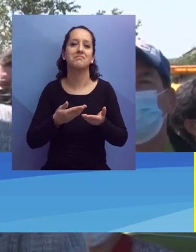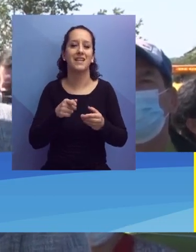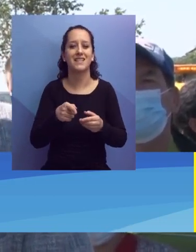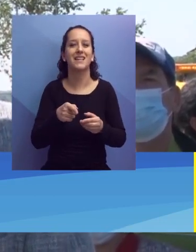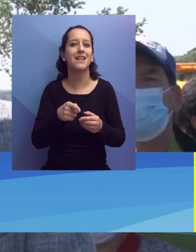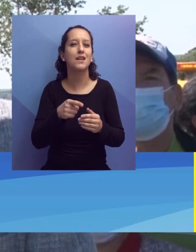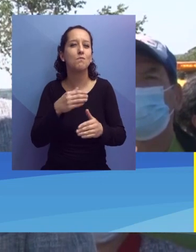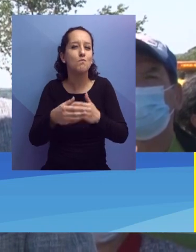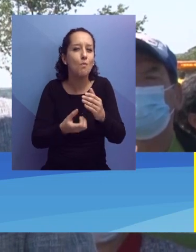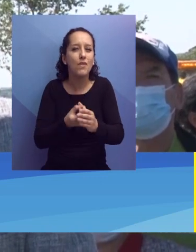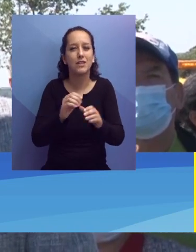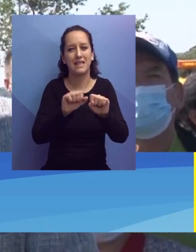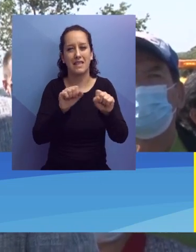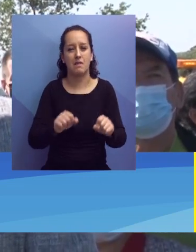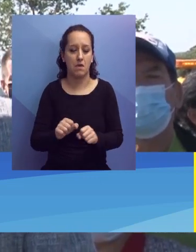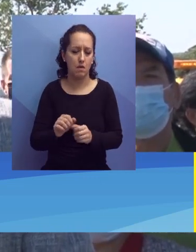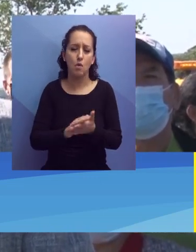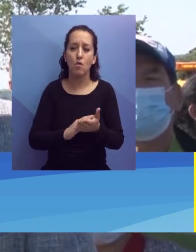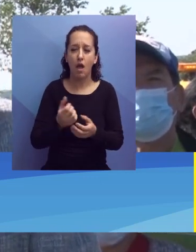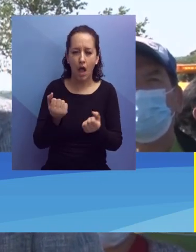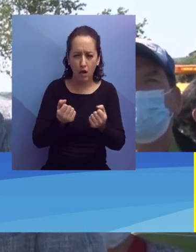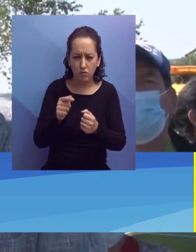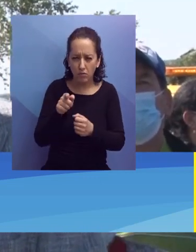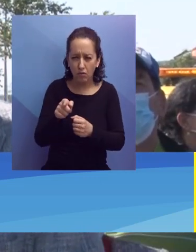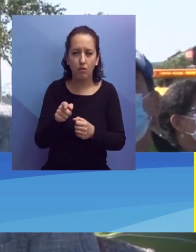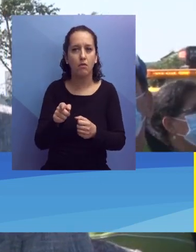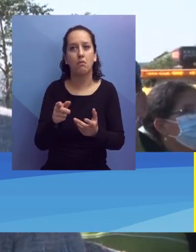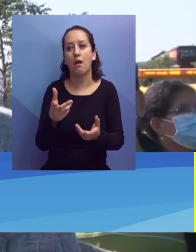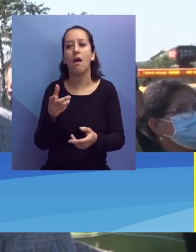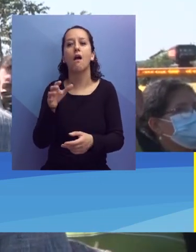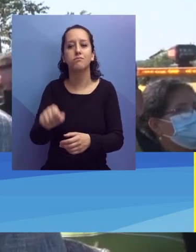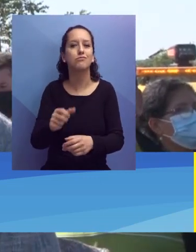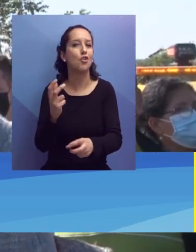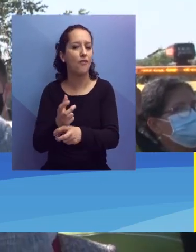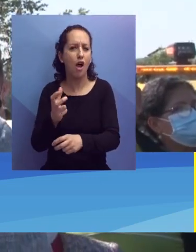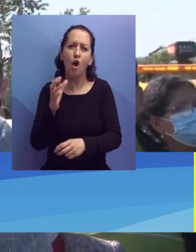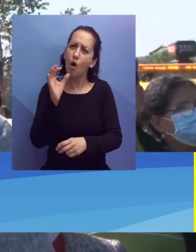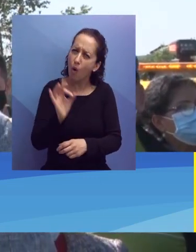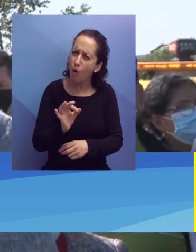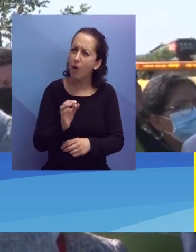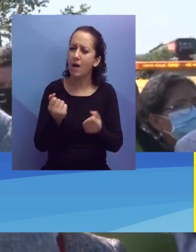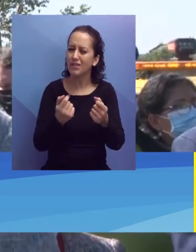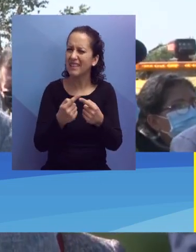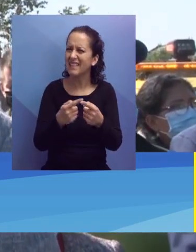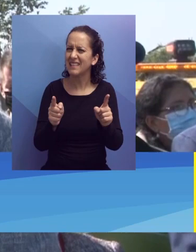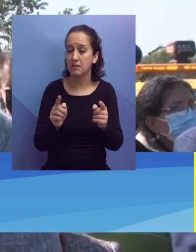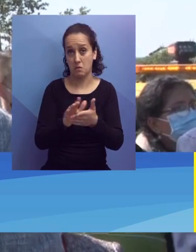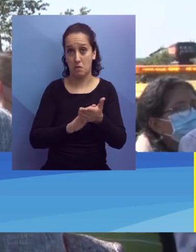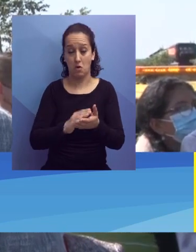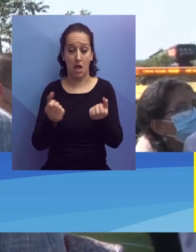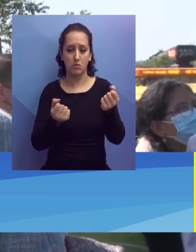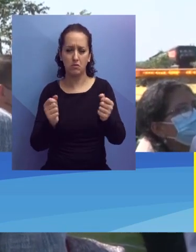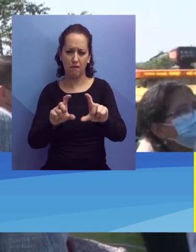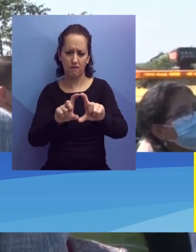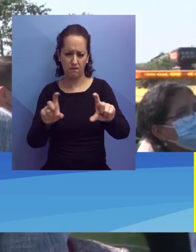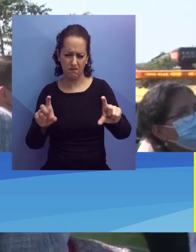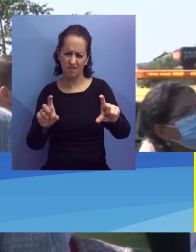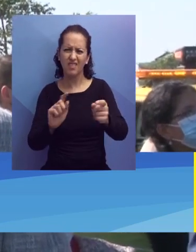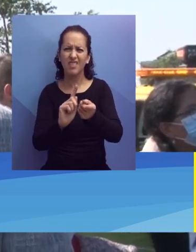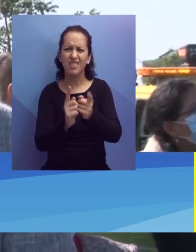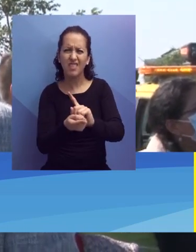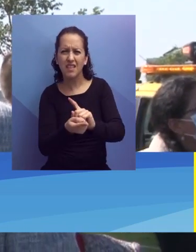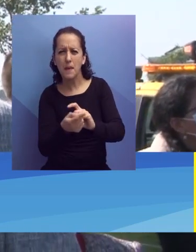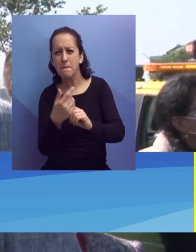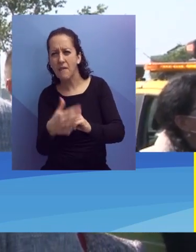aplicar este sistema que nos permite recuperar autos robados o autos que estén en situación irregular. Porque cuando detecte una patente de un auto encargado